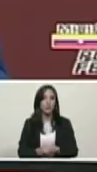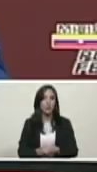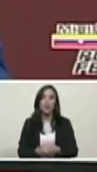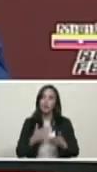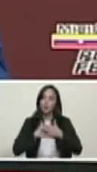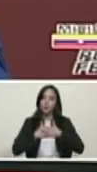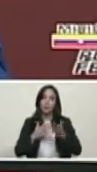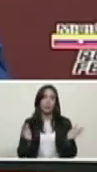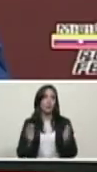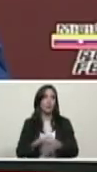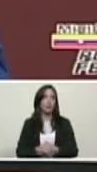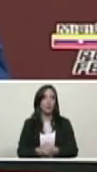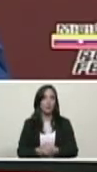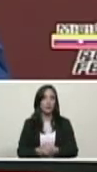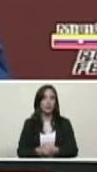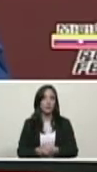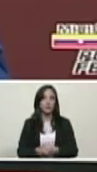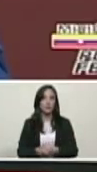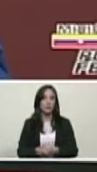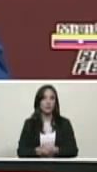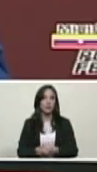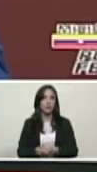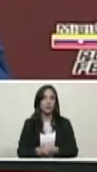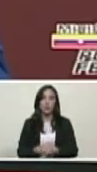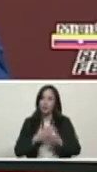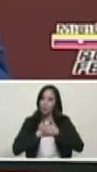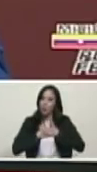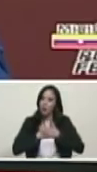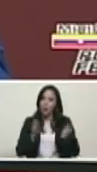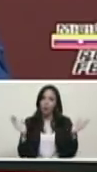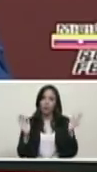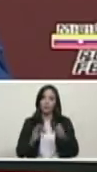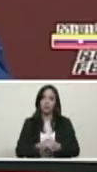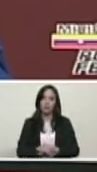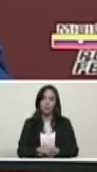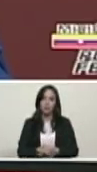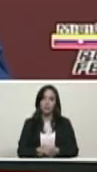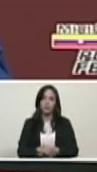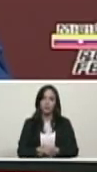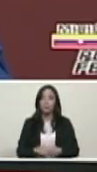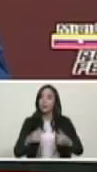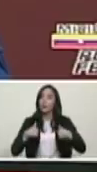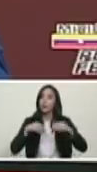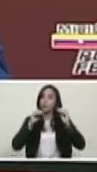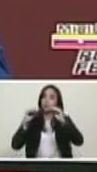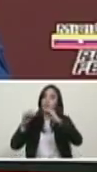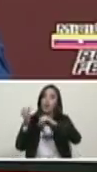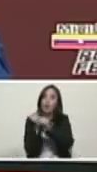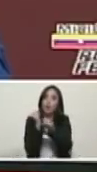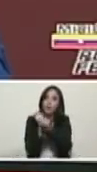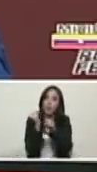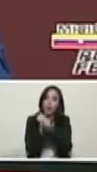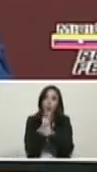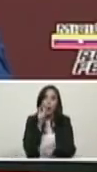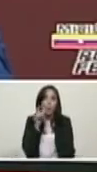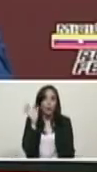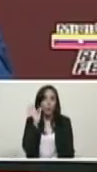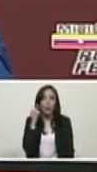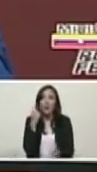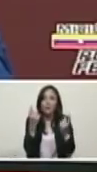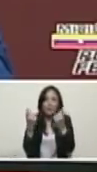ustedes un músculo mayor les pongo los trabajadores y trabajadoras que hagan falta